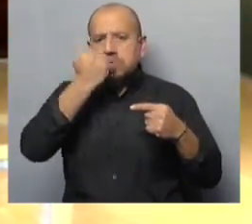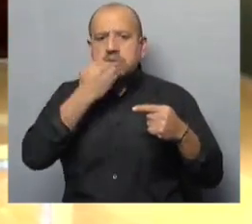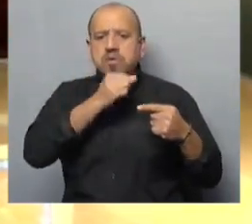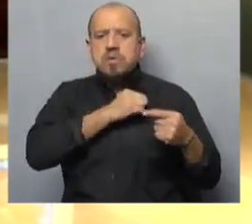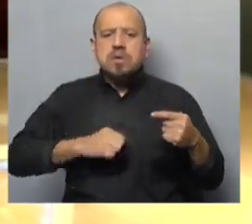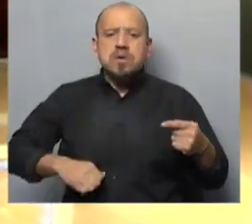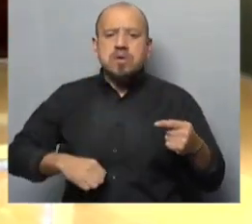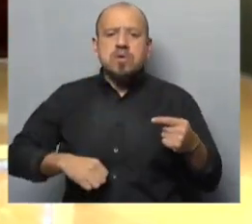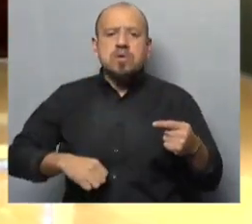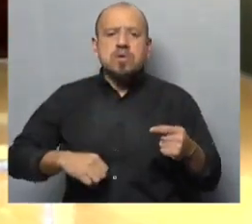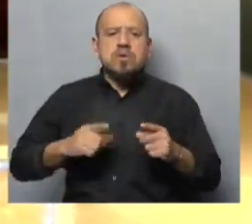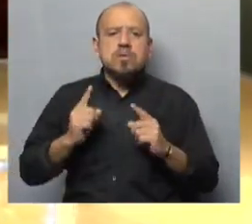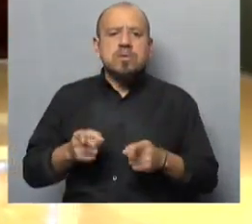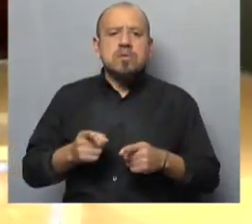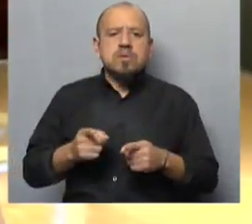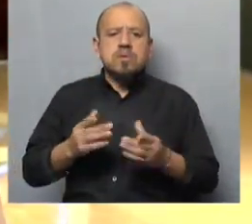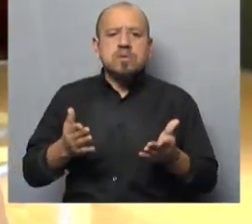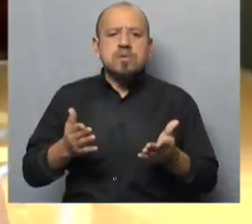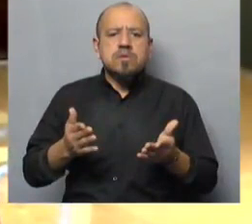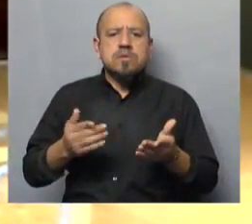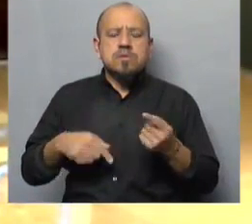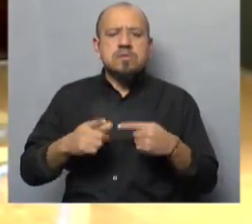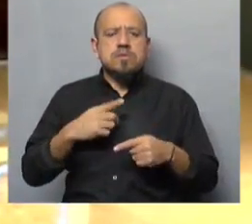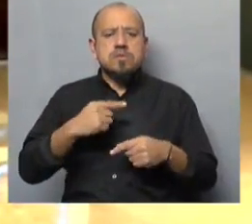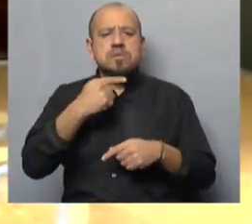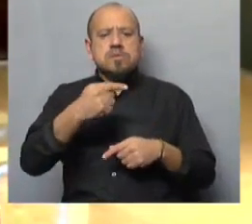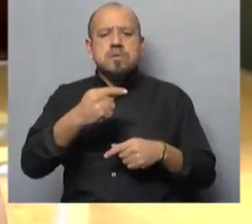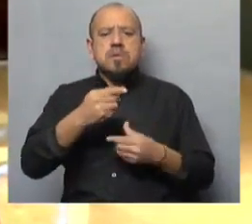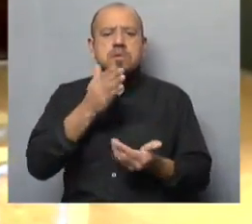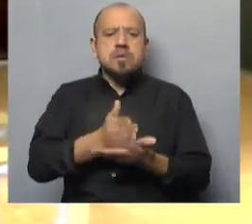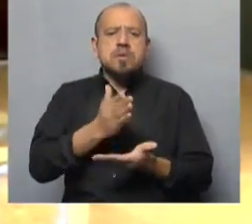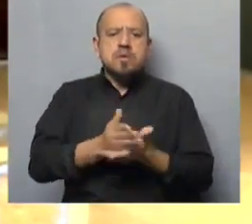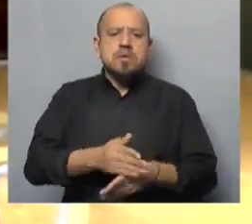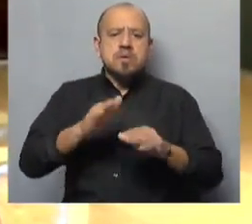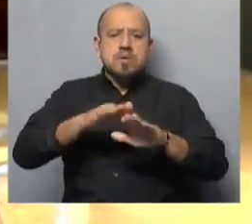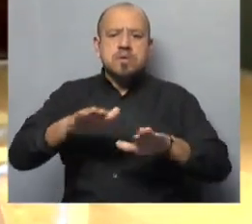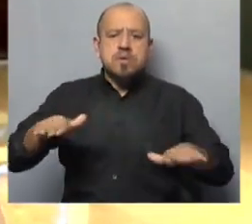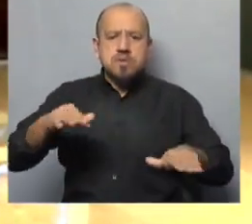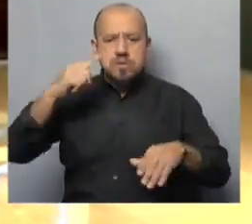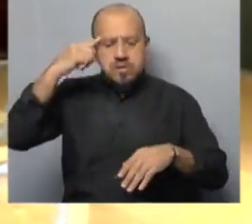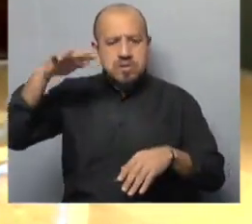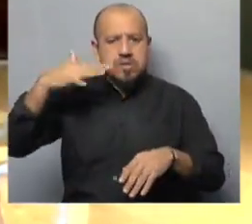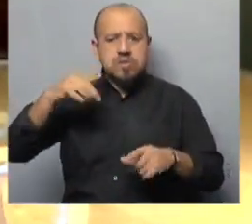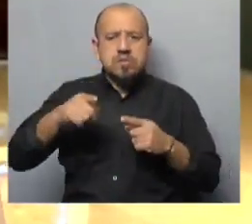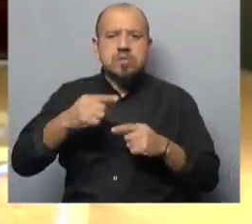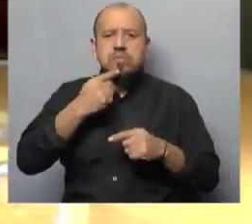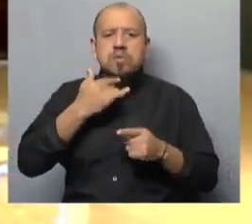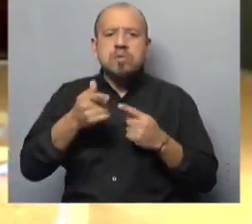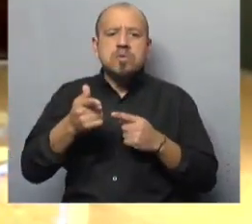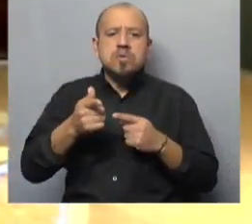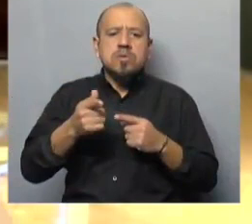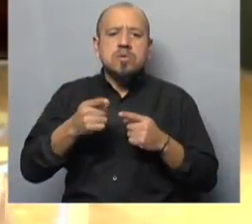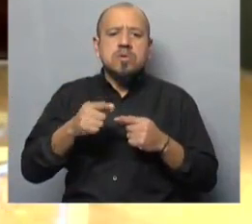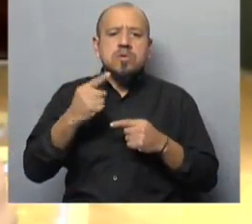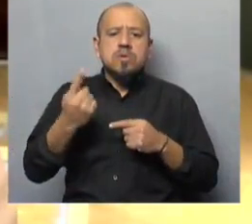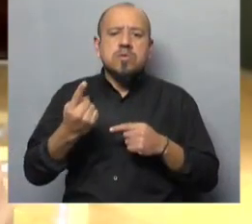sino también negacionistas de lo que son derechos de niñas niños y adolescentes se defendió por ejemplo por uno